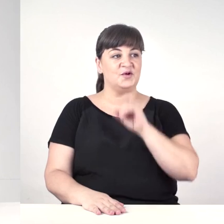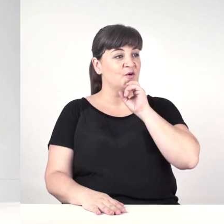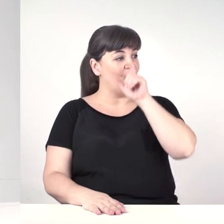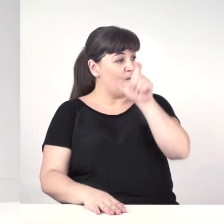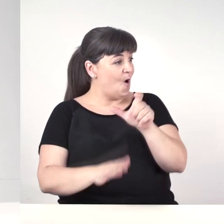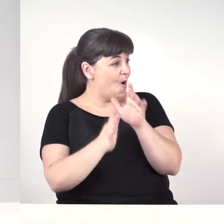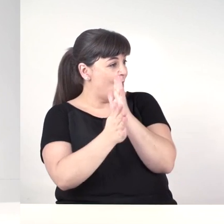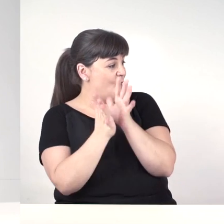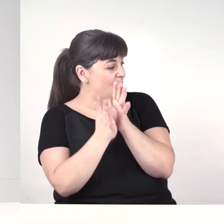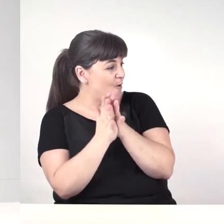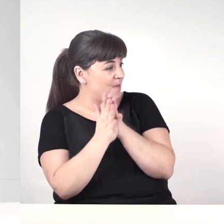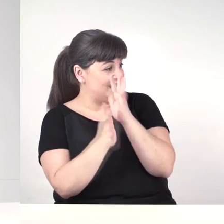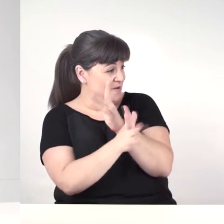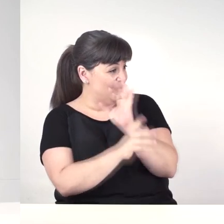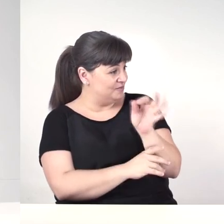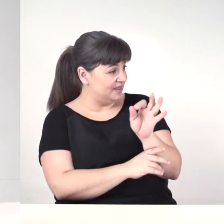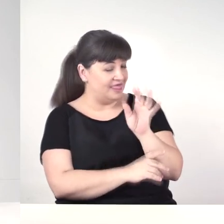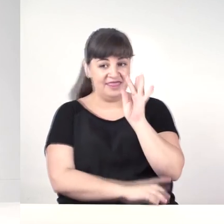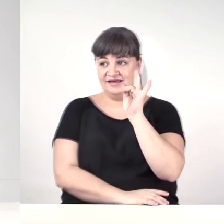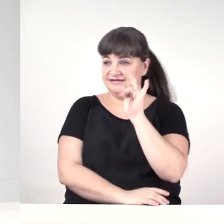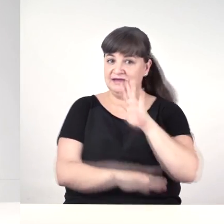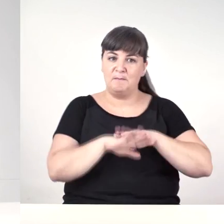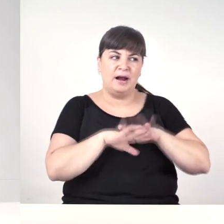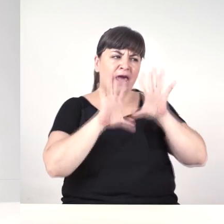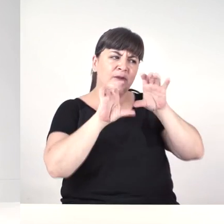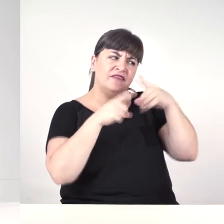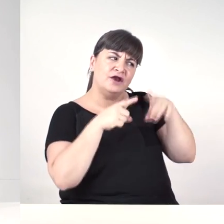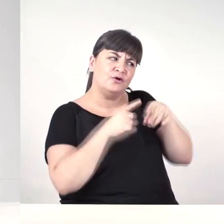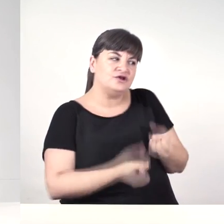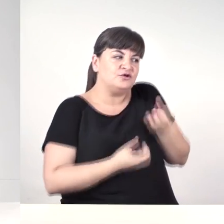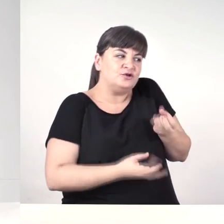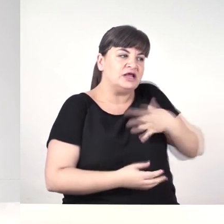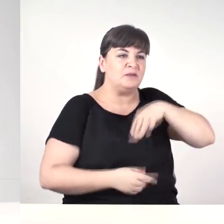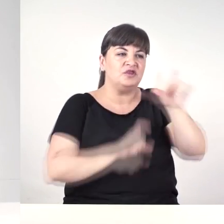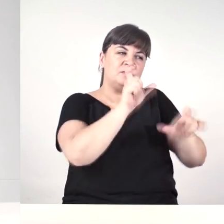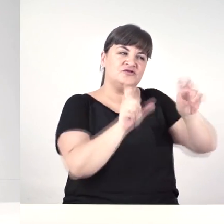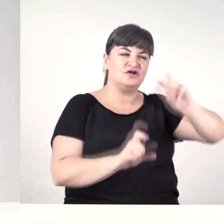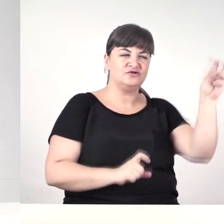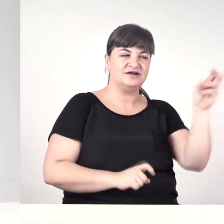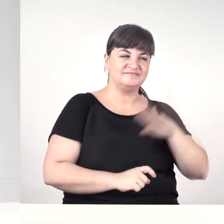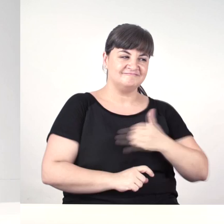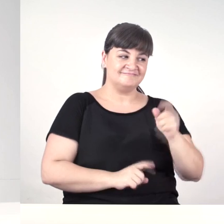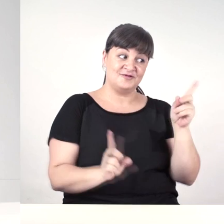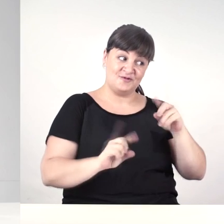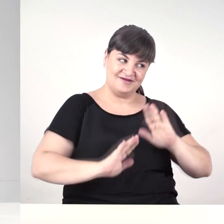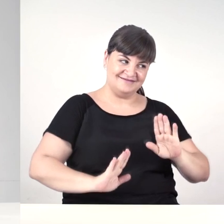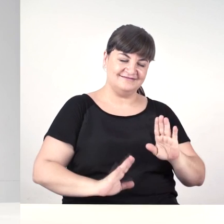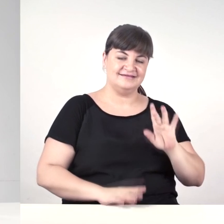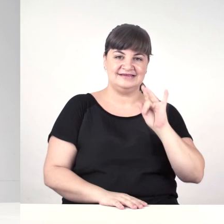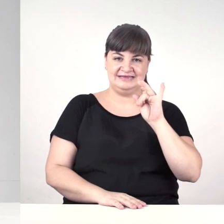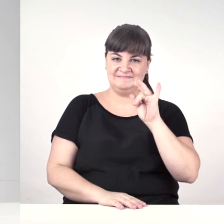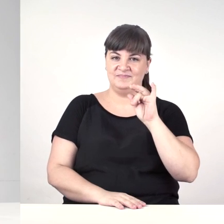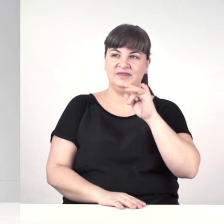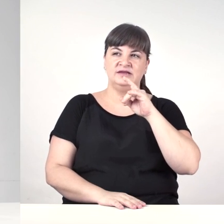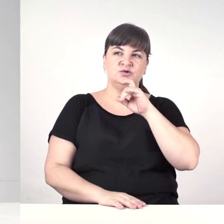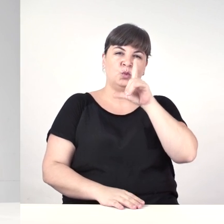Es un compañero de juegos, ¿no? Sí. Para aprender a contarle cosas que a lo mejor no te atreves a contar a otras personas, ¿no? Sí. Es un